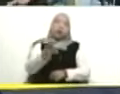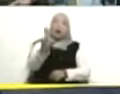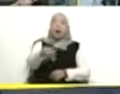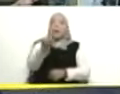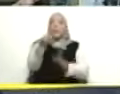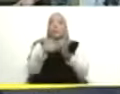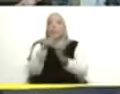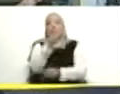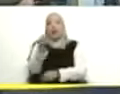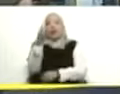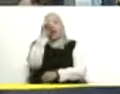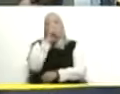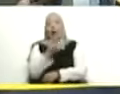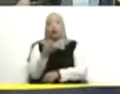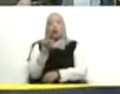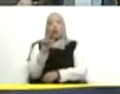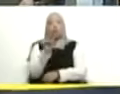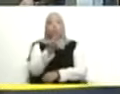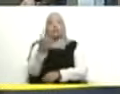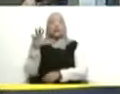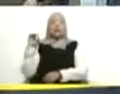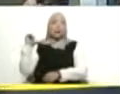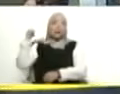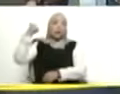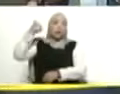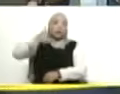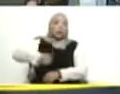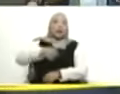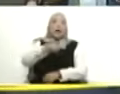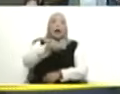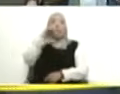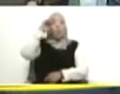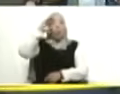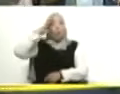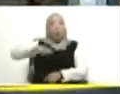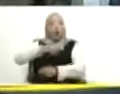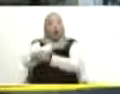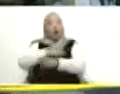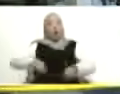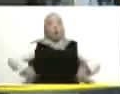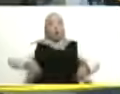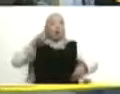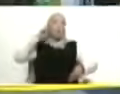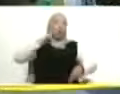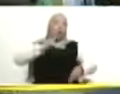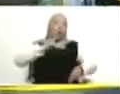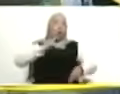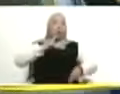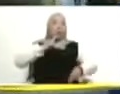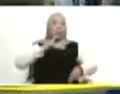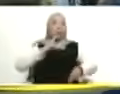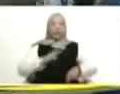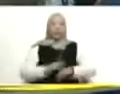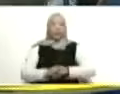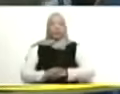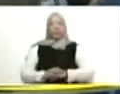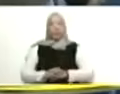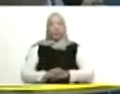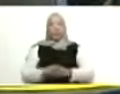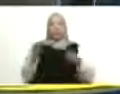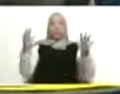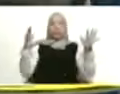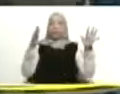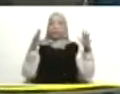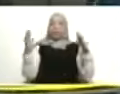años. Oligarcas Temblad, hay Fuerza Armada Nacional Bolivariana para rato. Muchas gracias, mi comandante. Seguimos adelante.